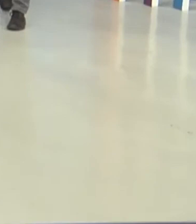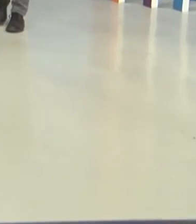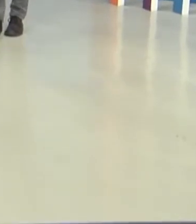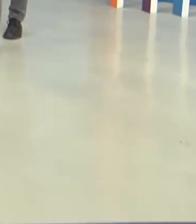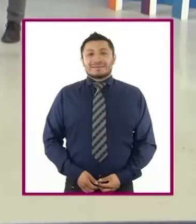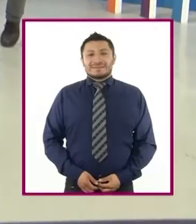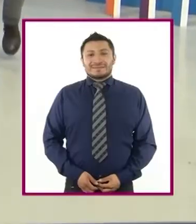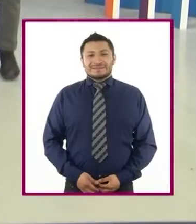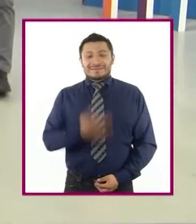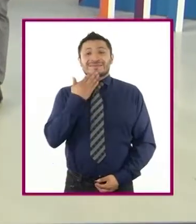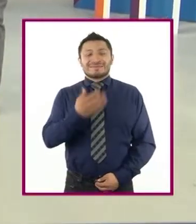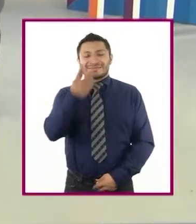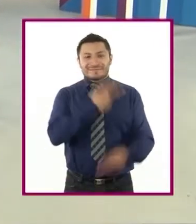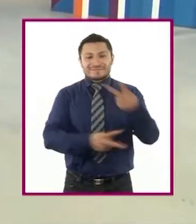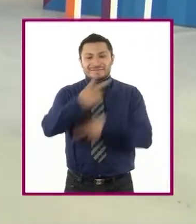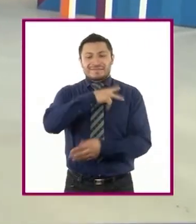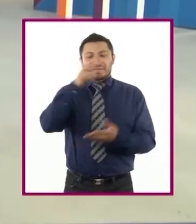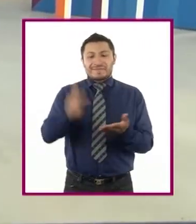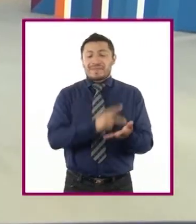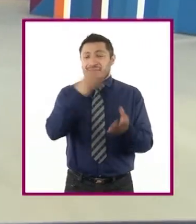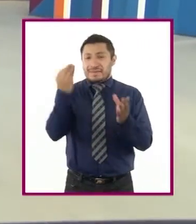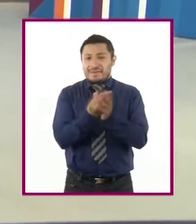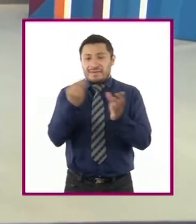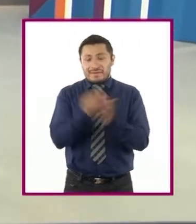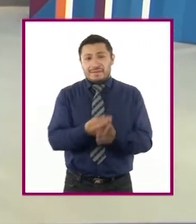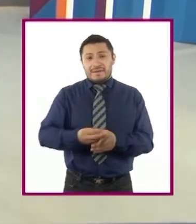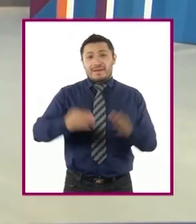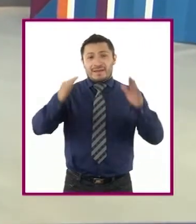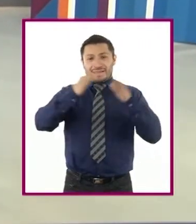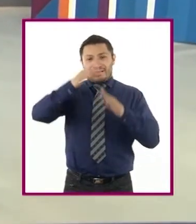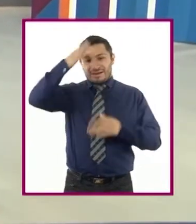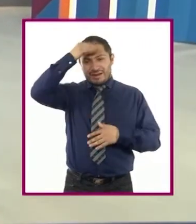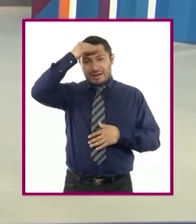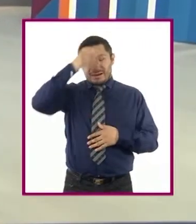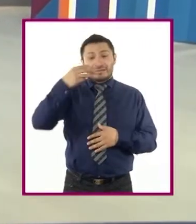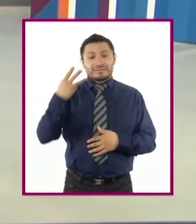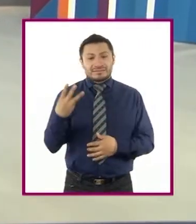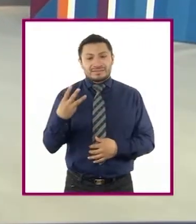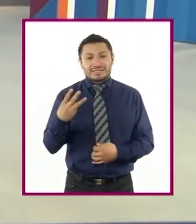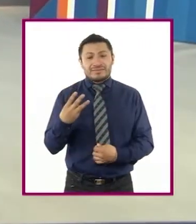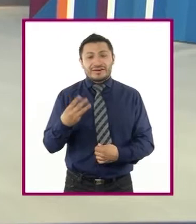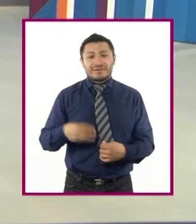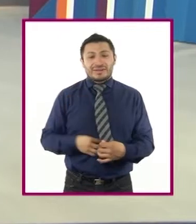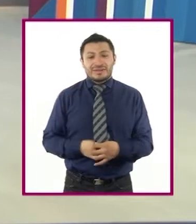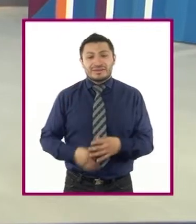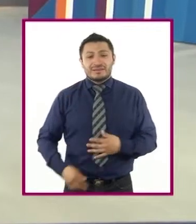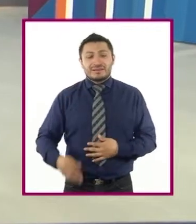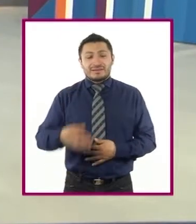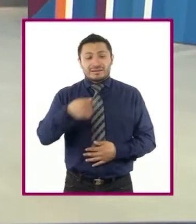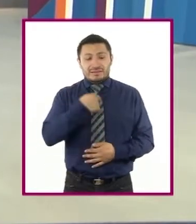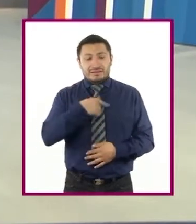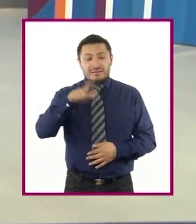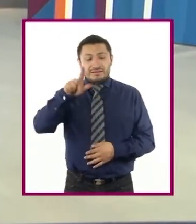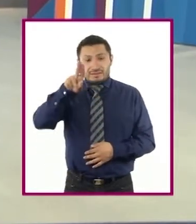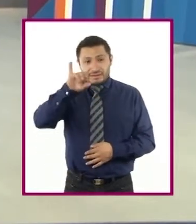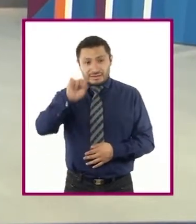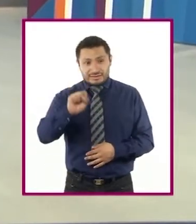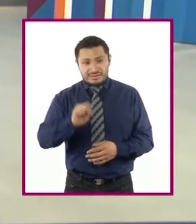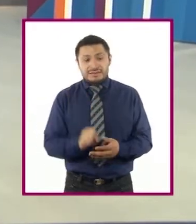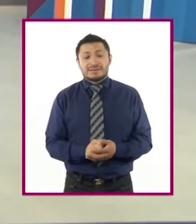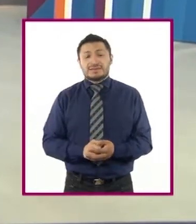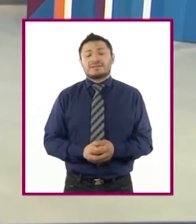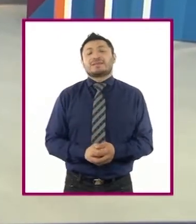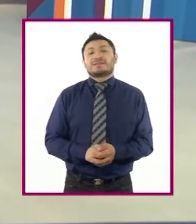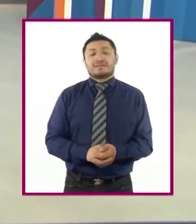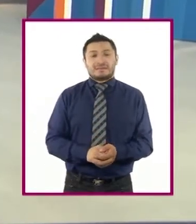Bienvenidas y bienvenidos a una sesión más de Aprende en Casa. Soy Luis Axel Olivares y tengo el gusto de compartir esta sesión